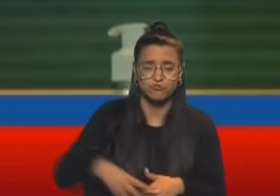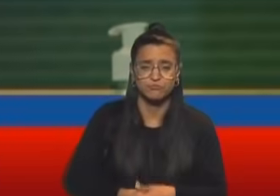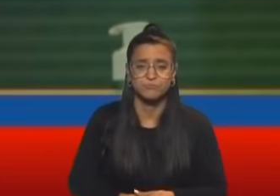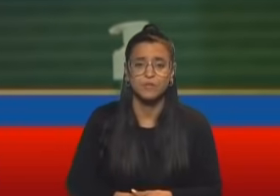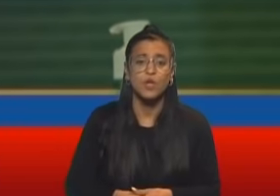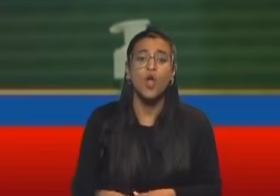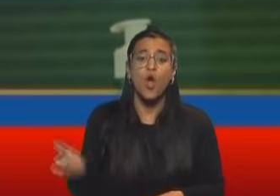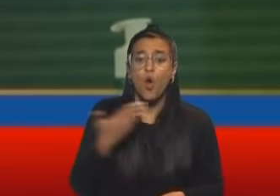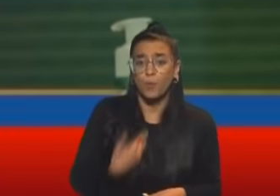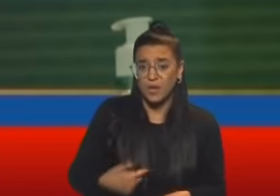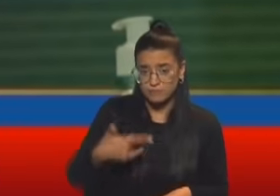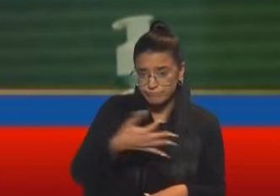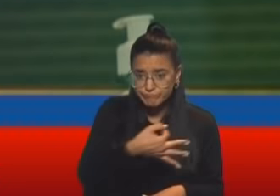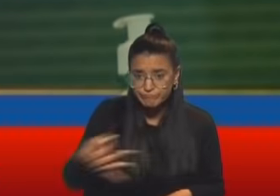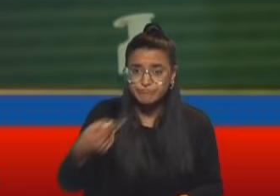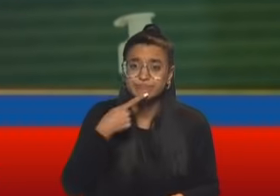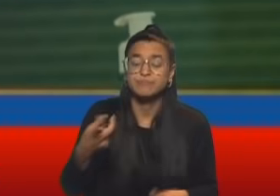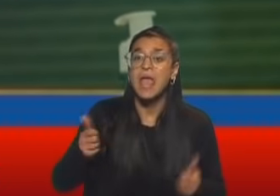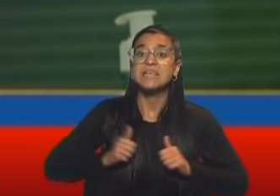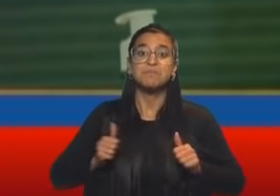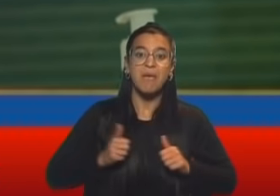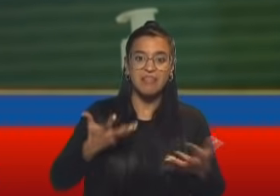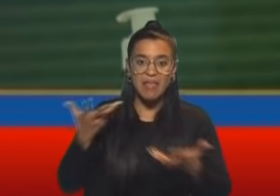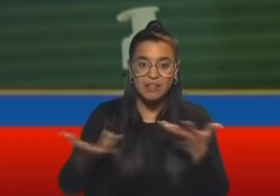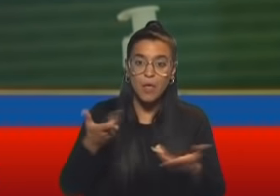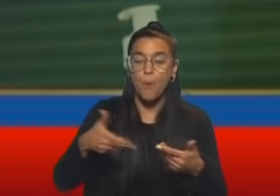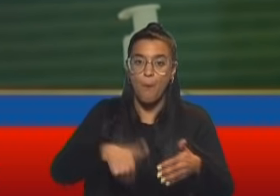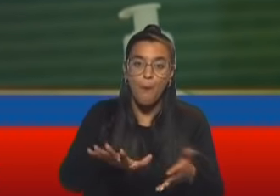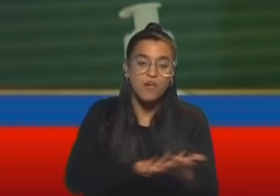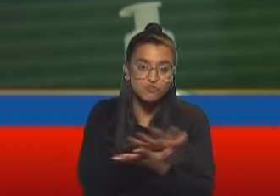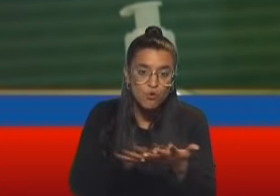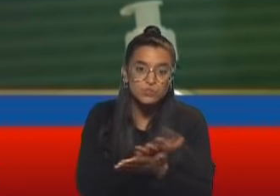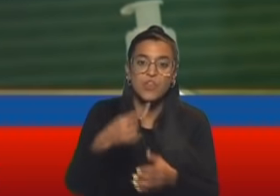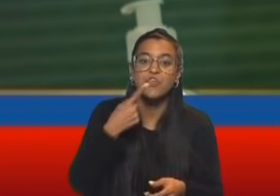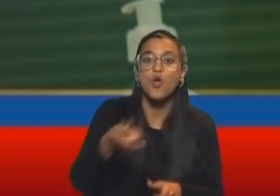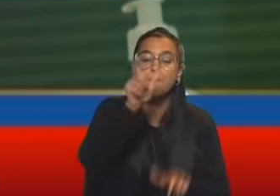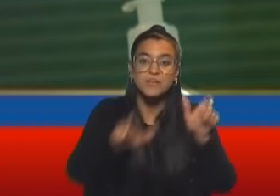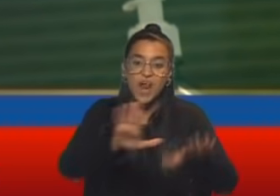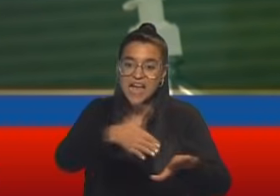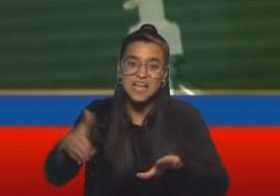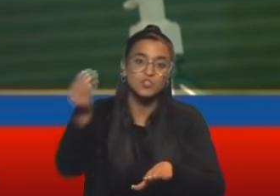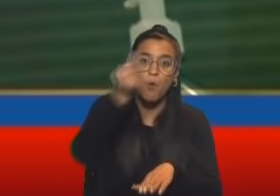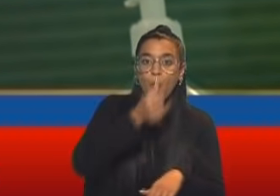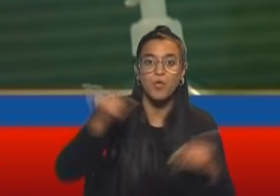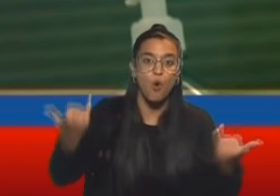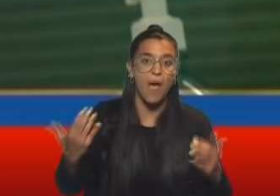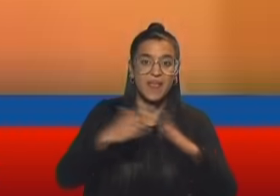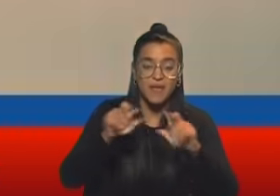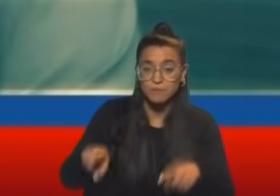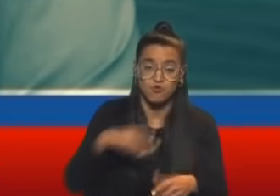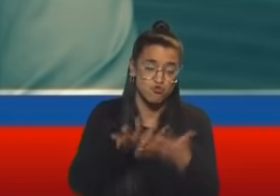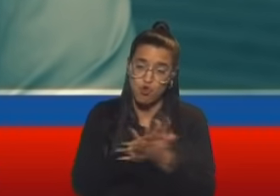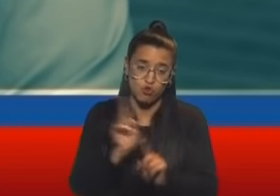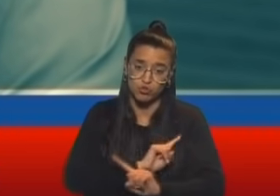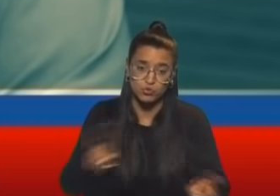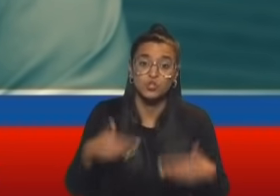El gobierno es cierto que generó una expectativa de que esto se iba a solucionar, dijo que la gente iba a tener el asado el fin de semana en la casa y no lo solucionó. O